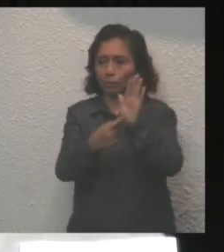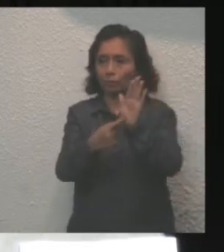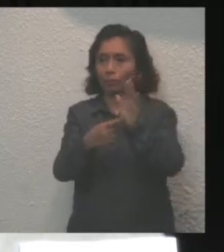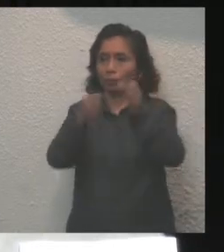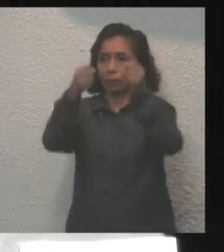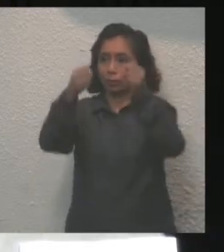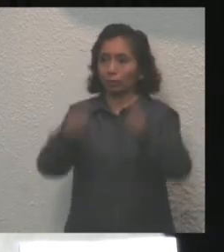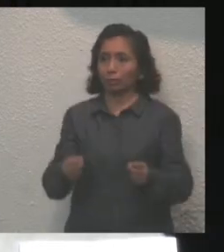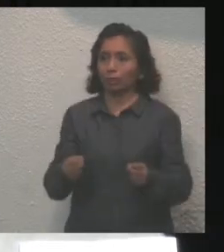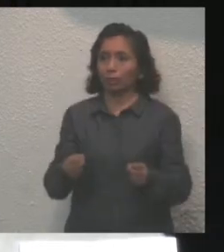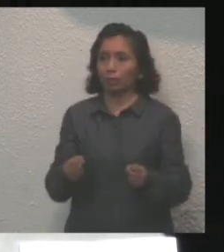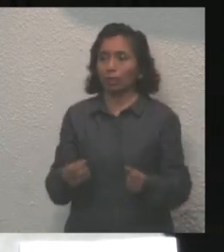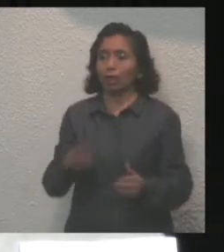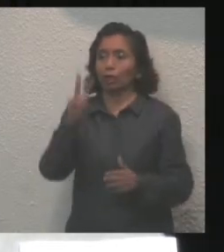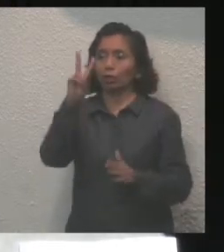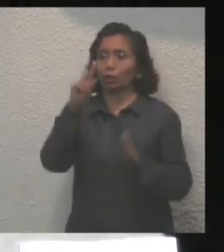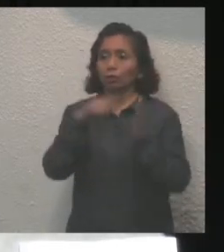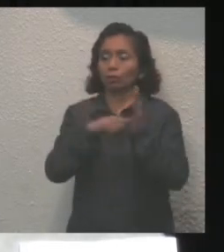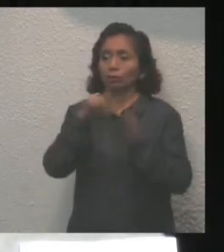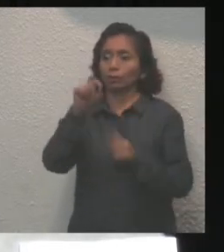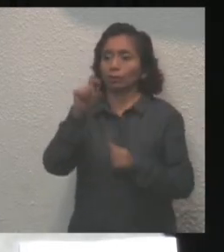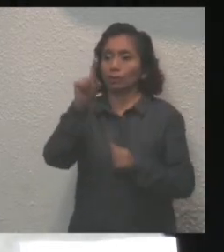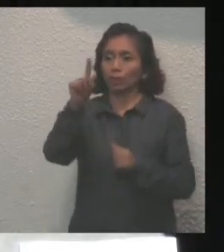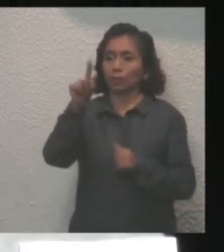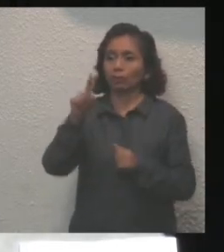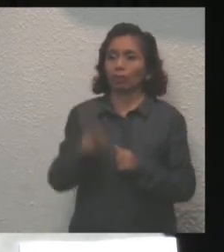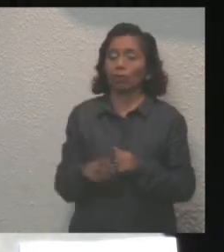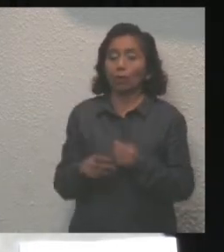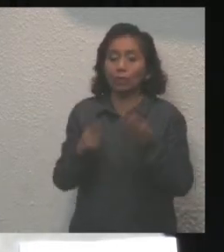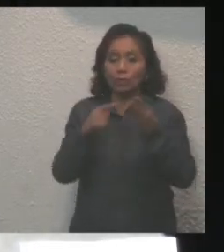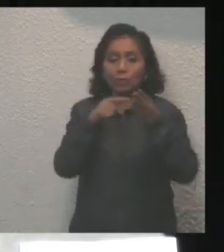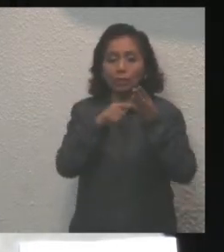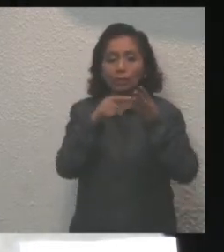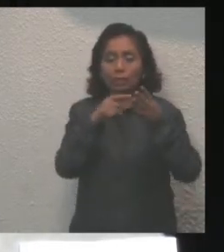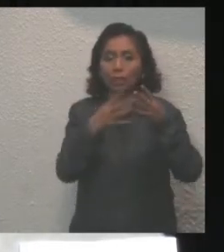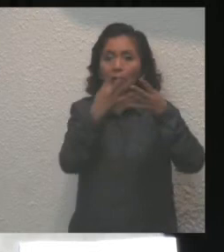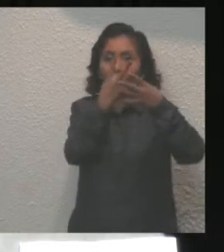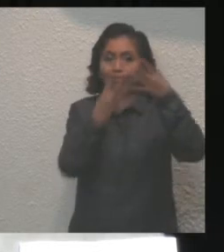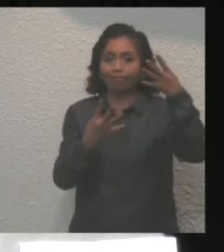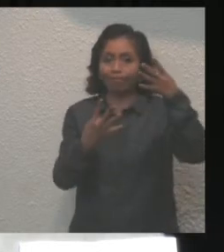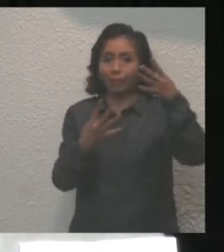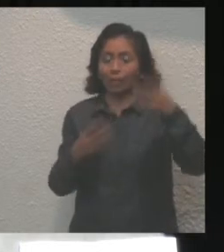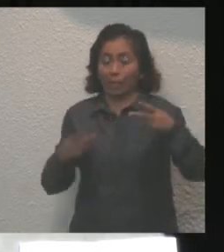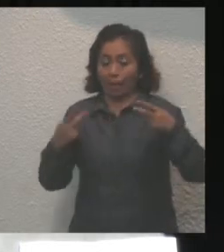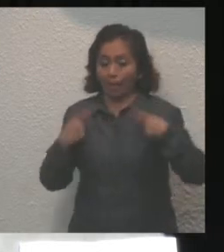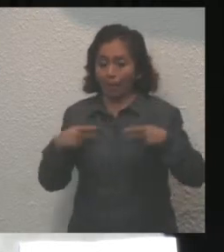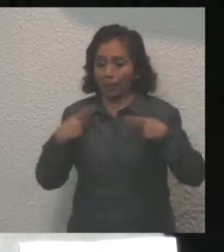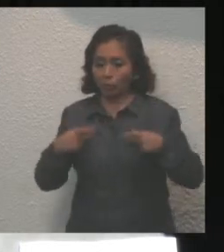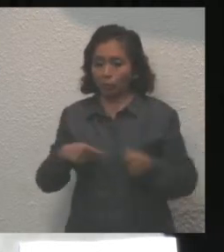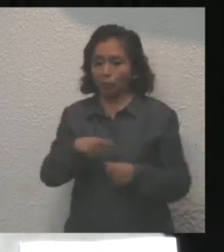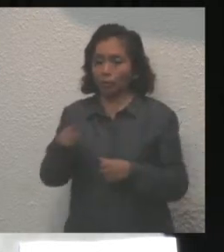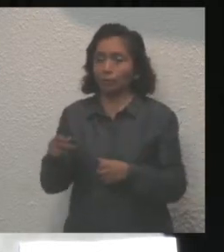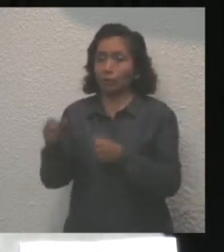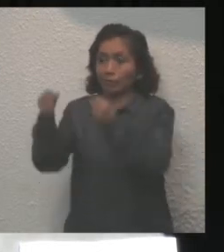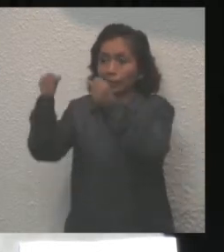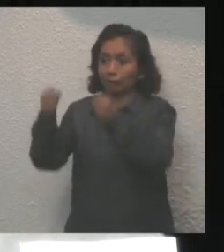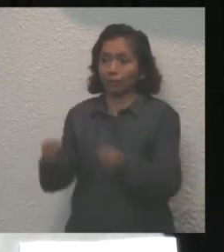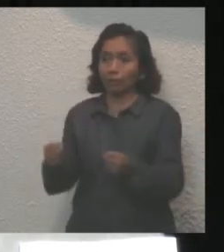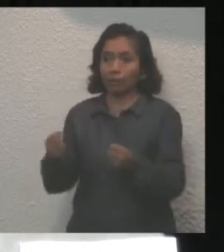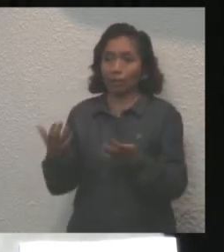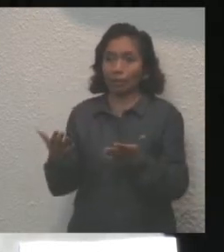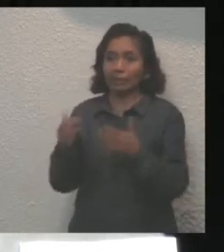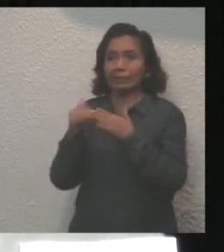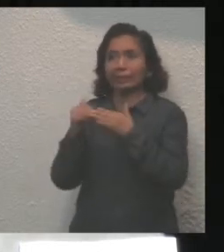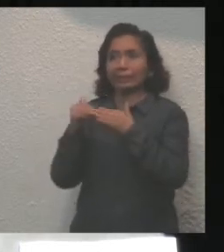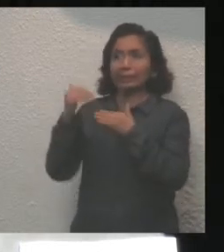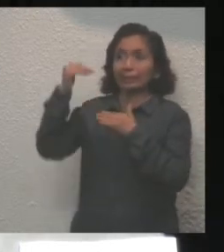Seguridad Pública Urbana 2021 indica que la percepción social sobre inseguridad pública es